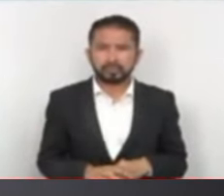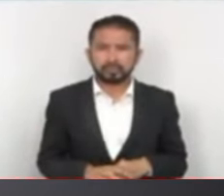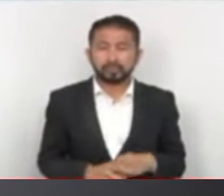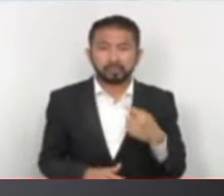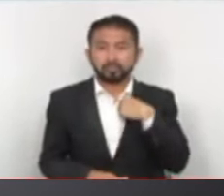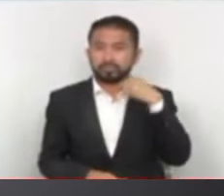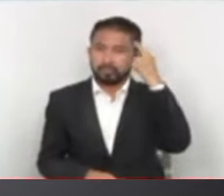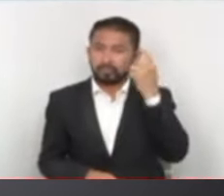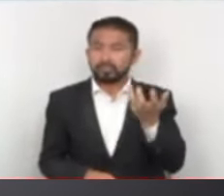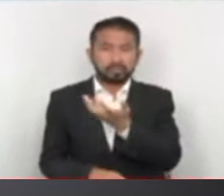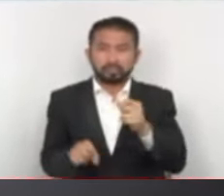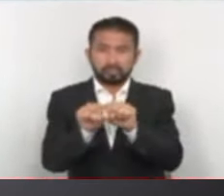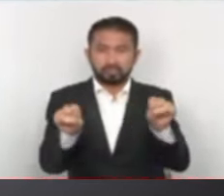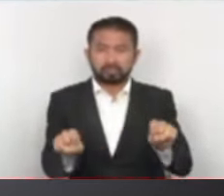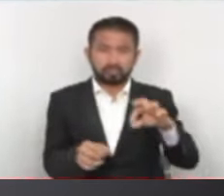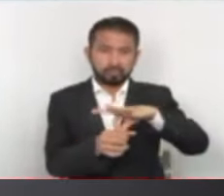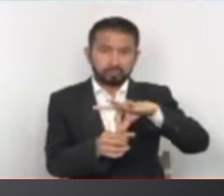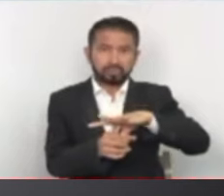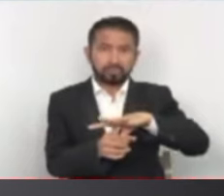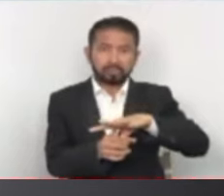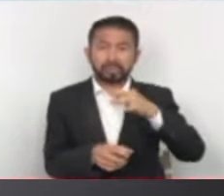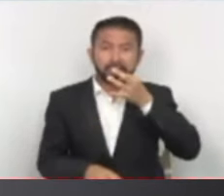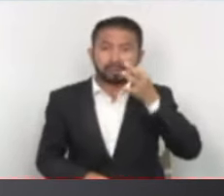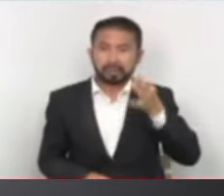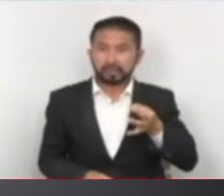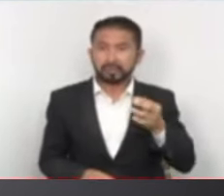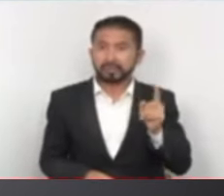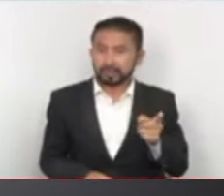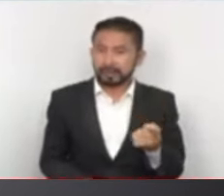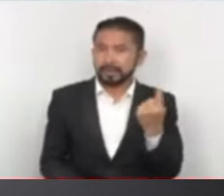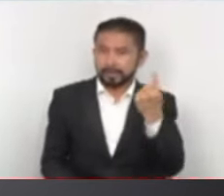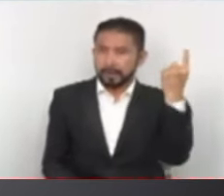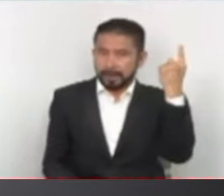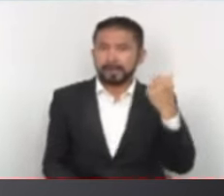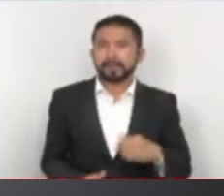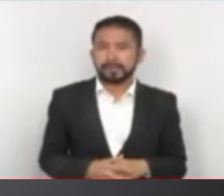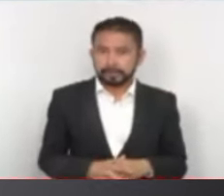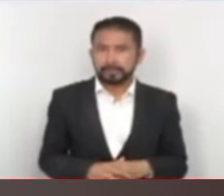Creo que los sistemas electorales definitivamente tienen que mejorarse